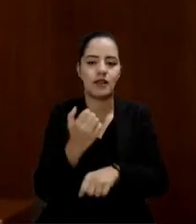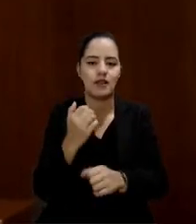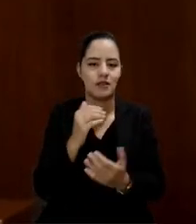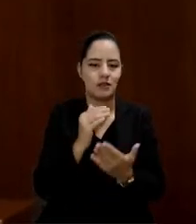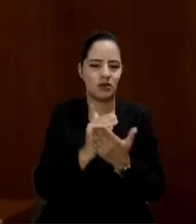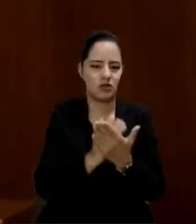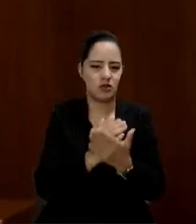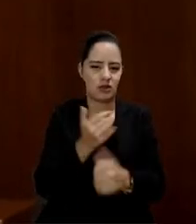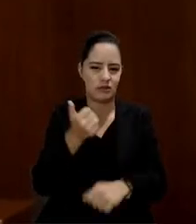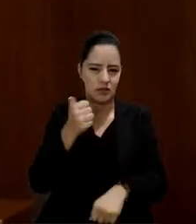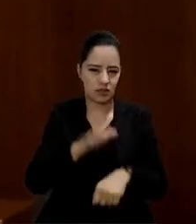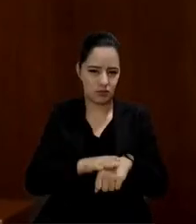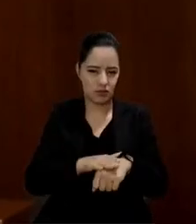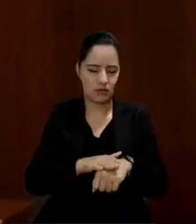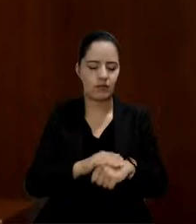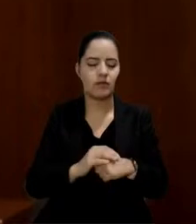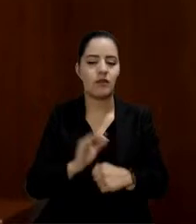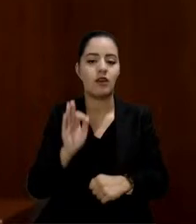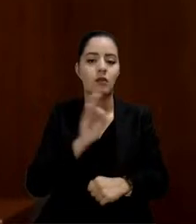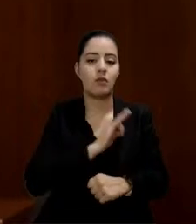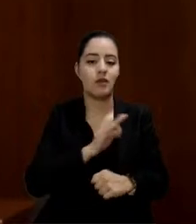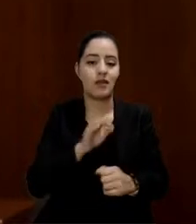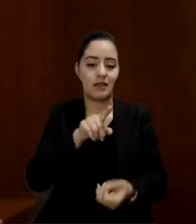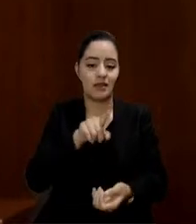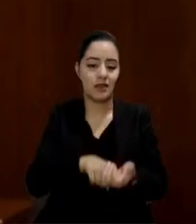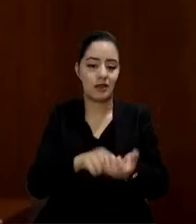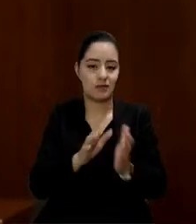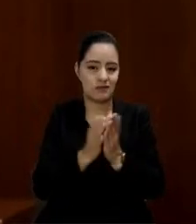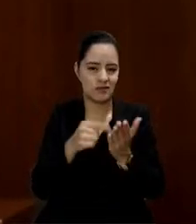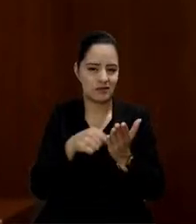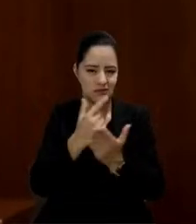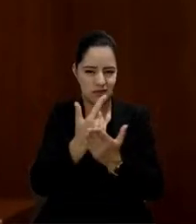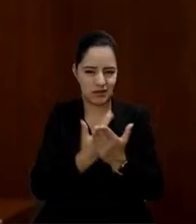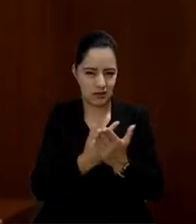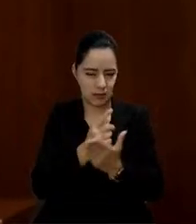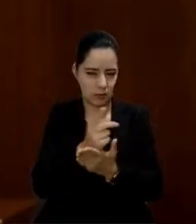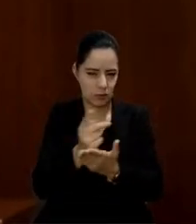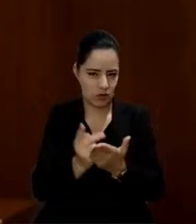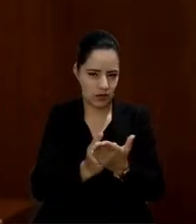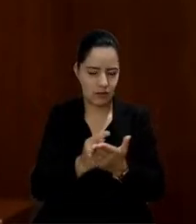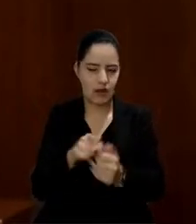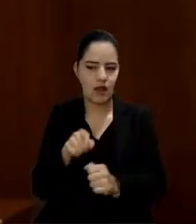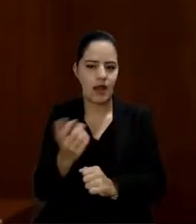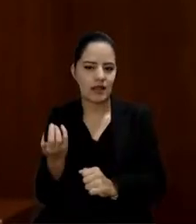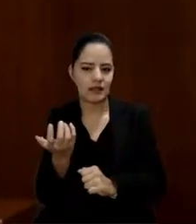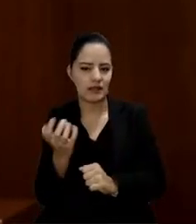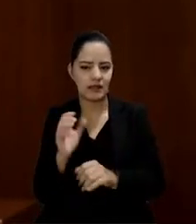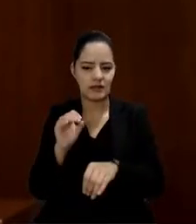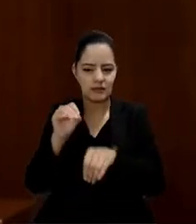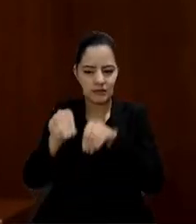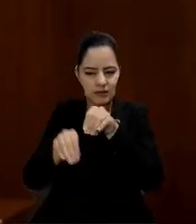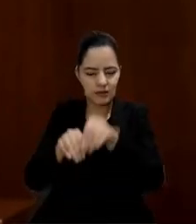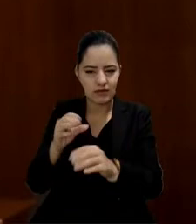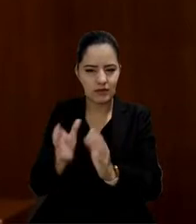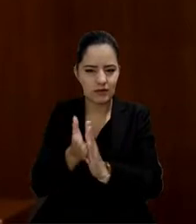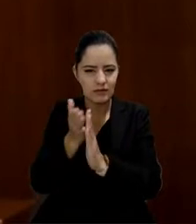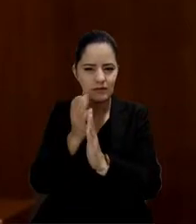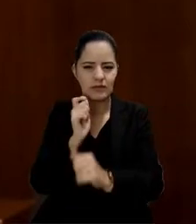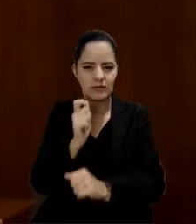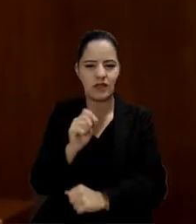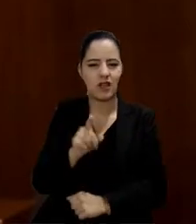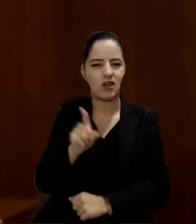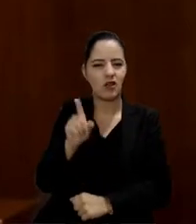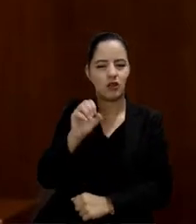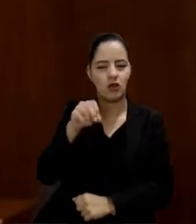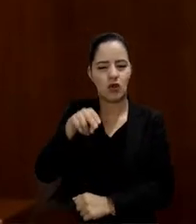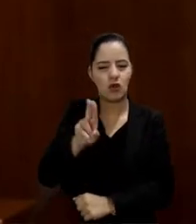Administrativo, se establezca dentro del catálogo la obra pública aquellas que cumplan con el desarrollo sostenible que marca la ONU. Y